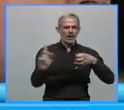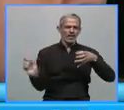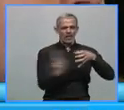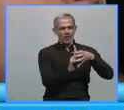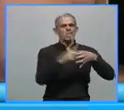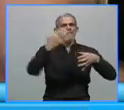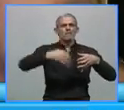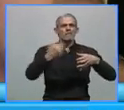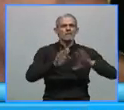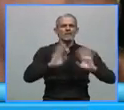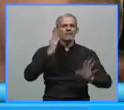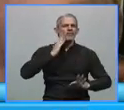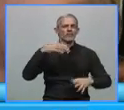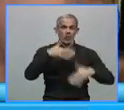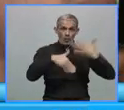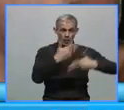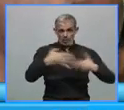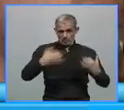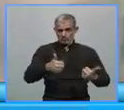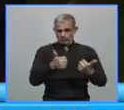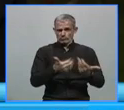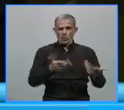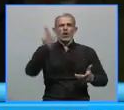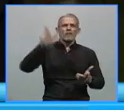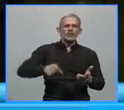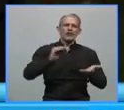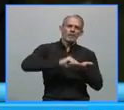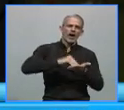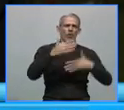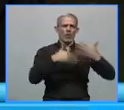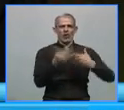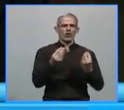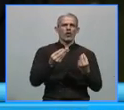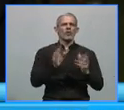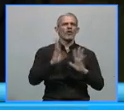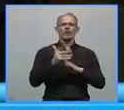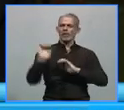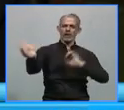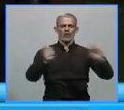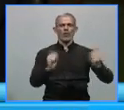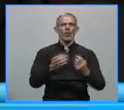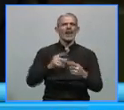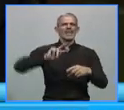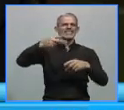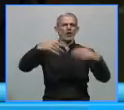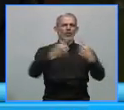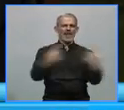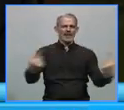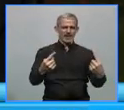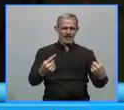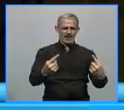club excelente jugador además de de persona de qué juega y cuáles son sus características principales bueno el Ju de segunda línea